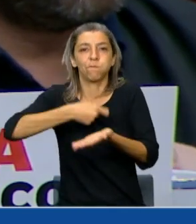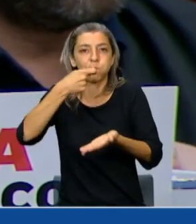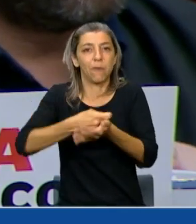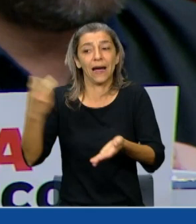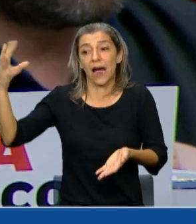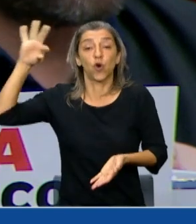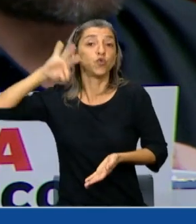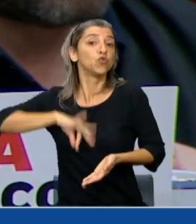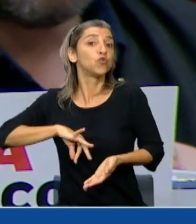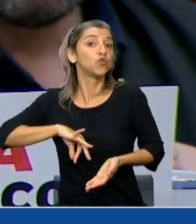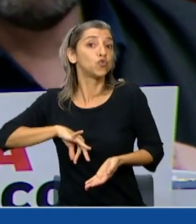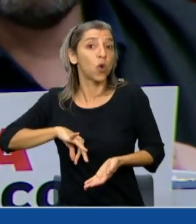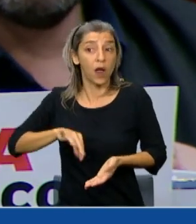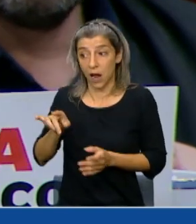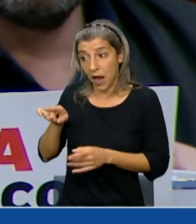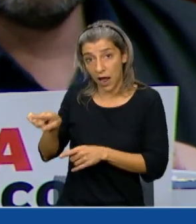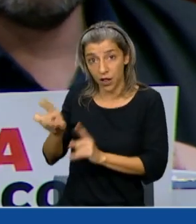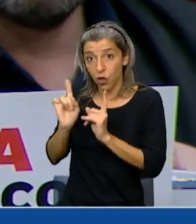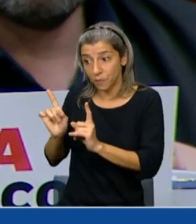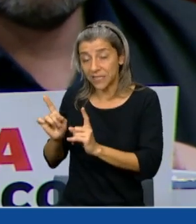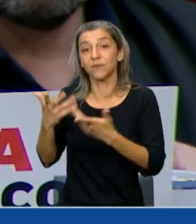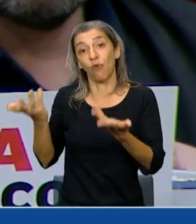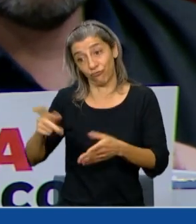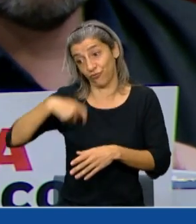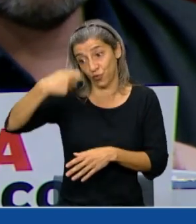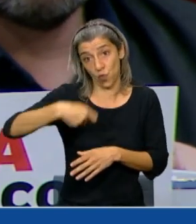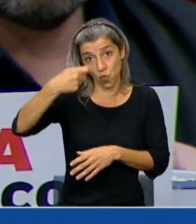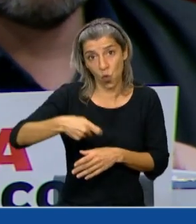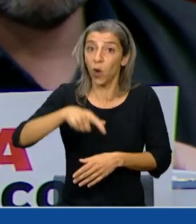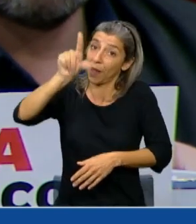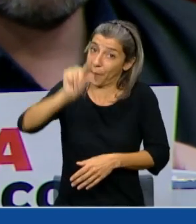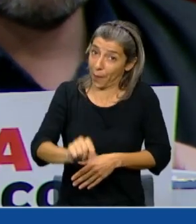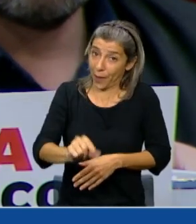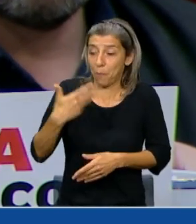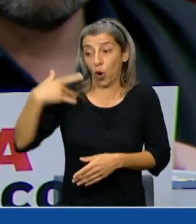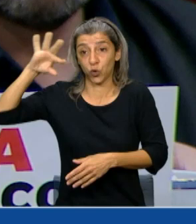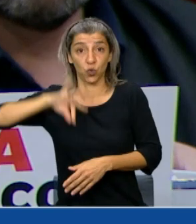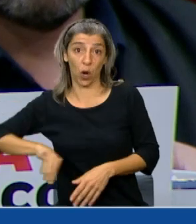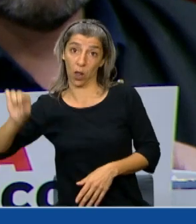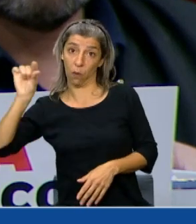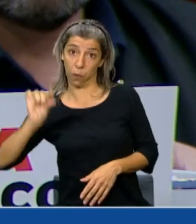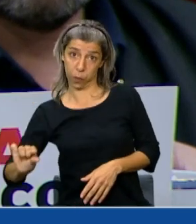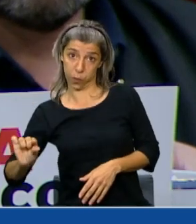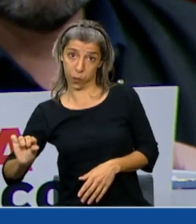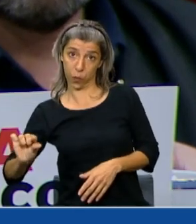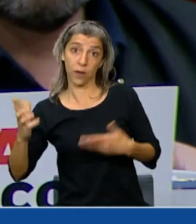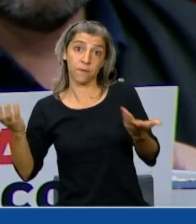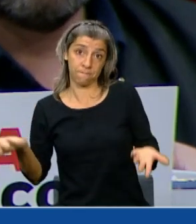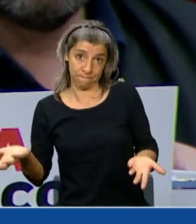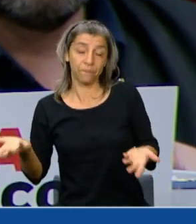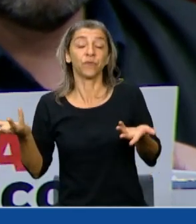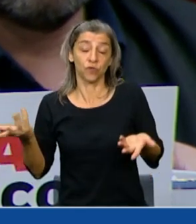se cobran. O sea, deben ser cuotas baratas porque los salarios que se cobran en este marco